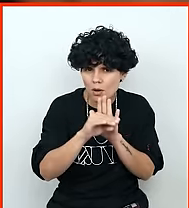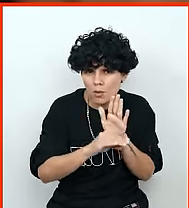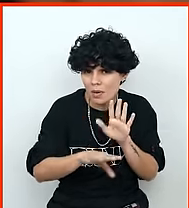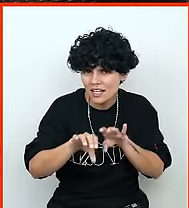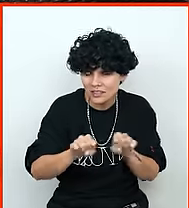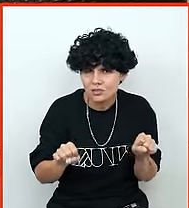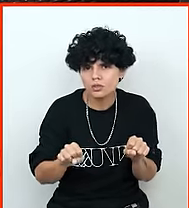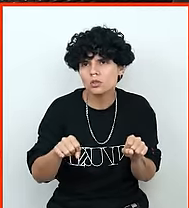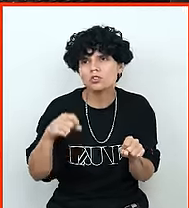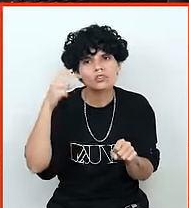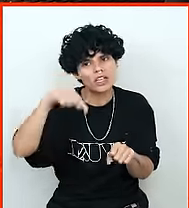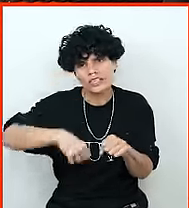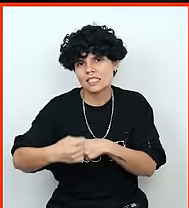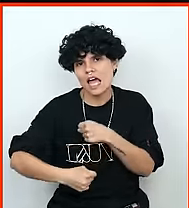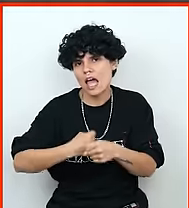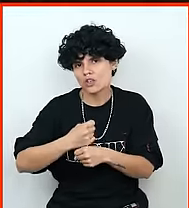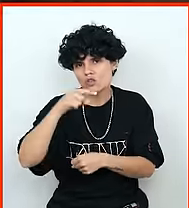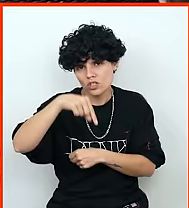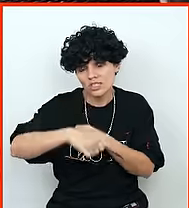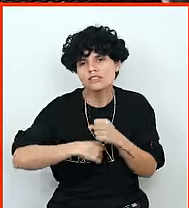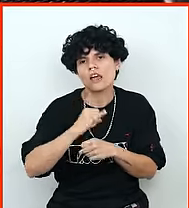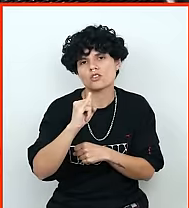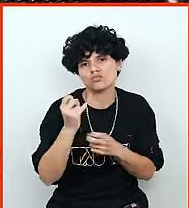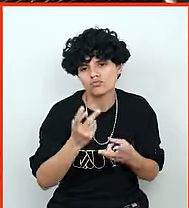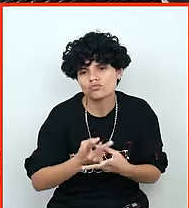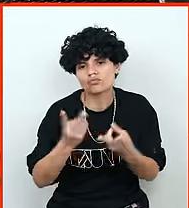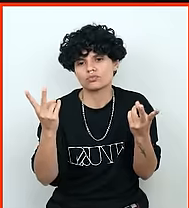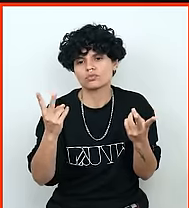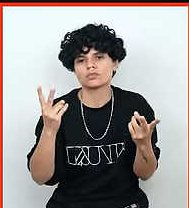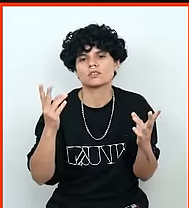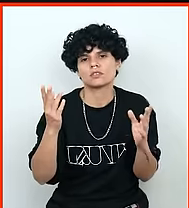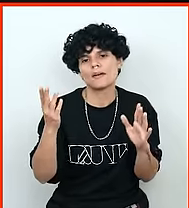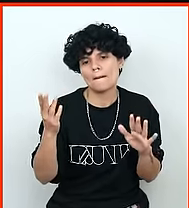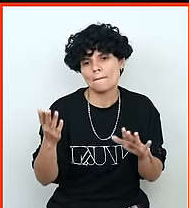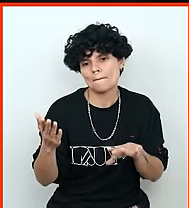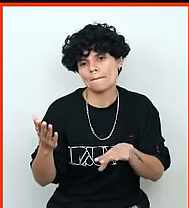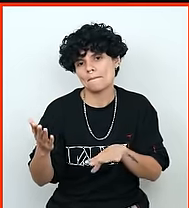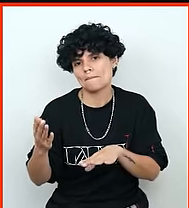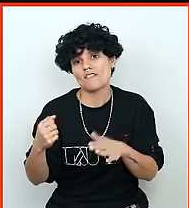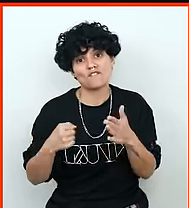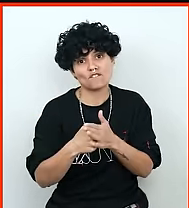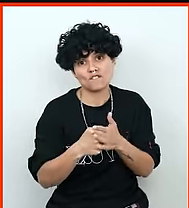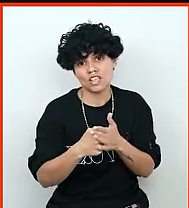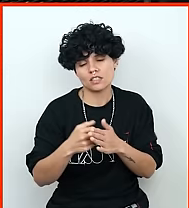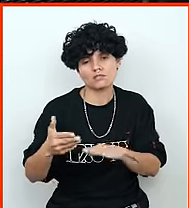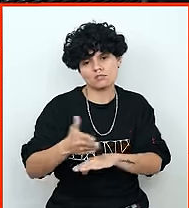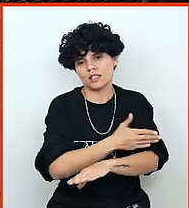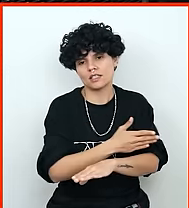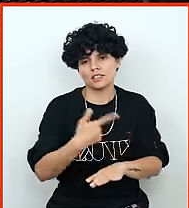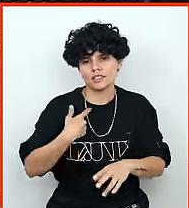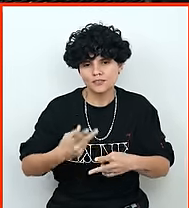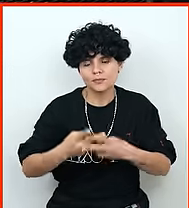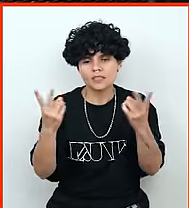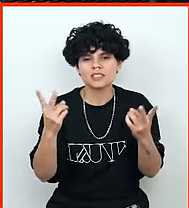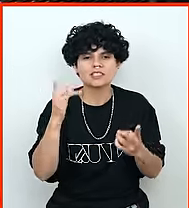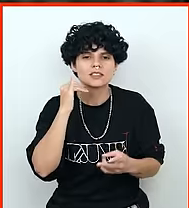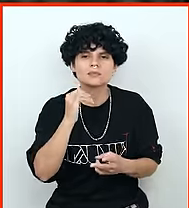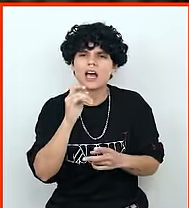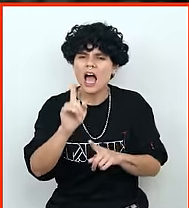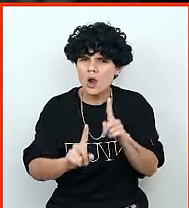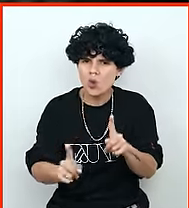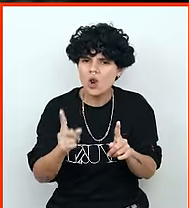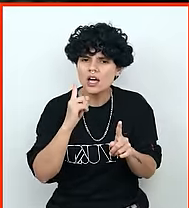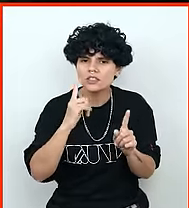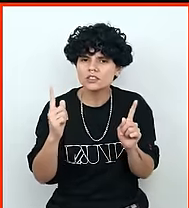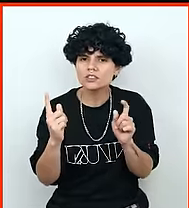listo ahora a fin de año. No pasa de este año. Estos son los singles que salieron antes de... Y van a seguir saliendo videos, pero van a salir junto con la salida del disco.